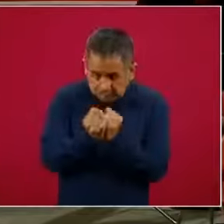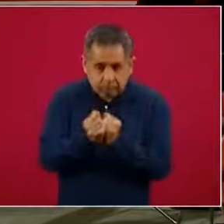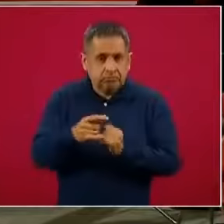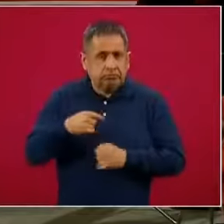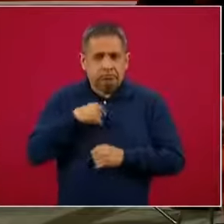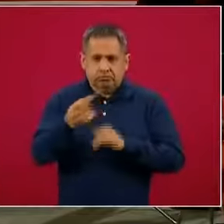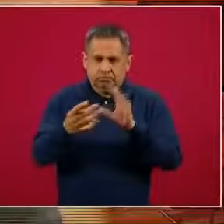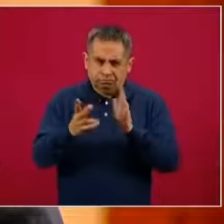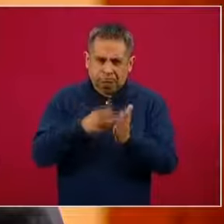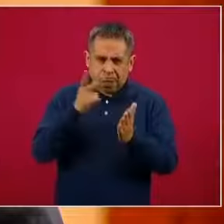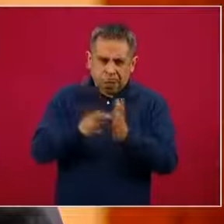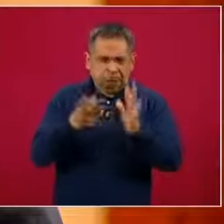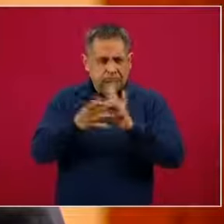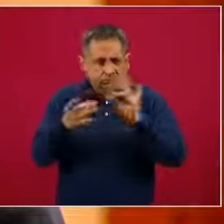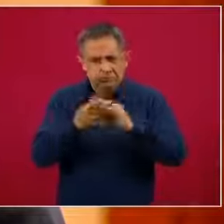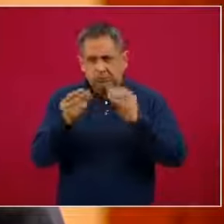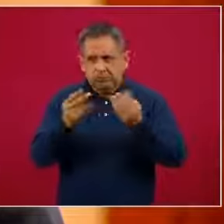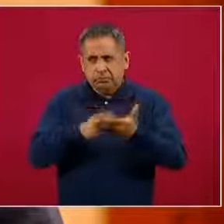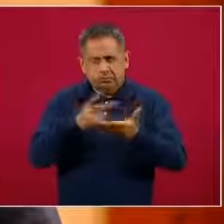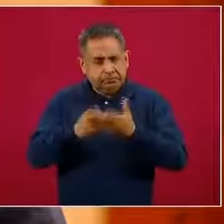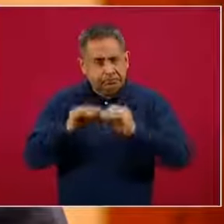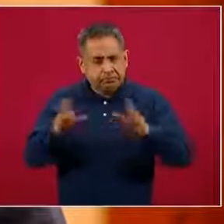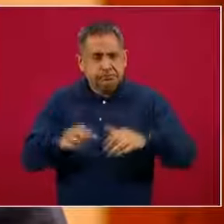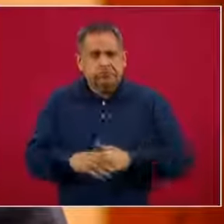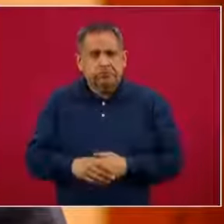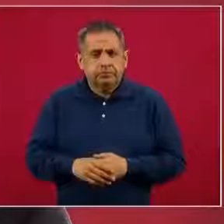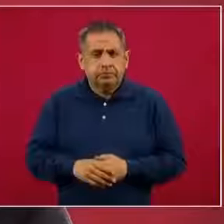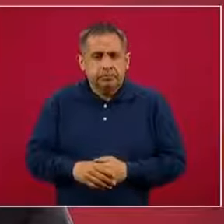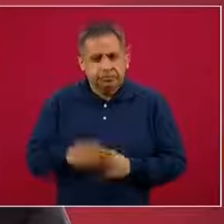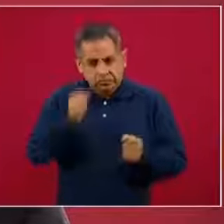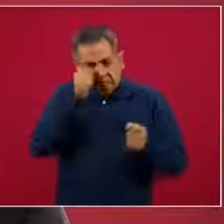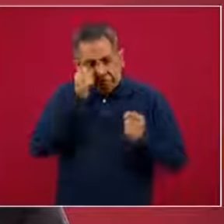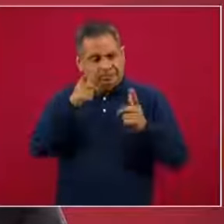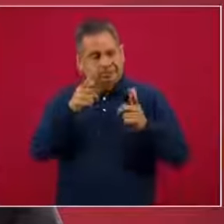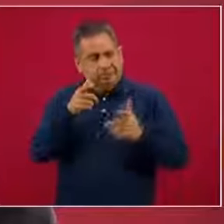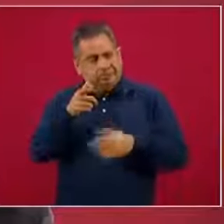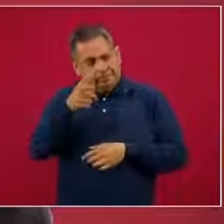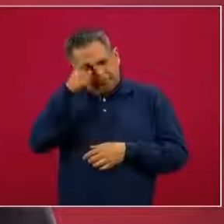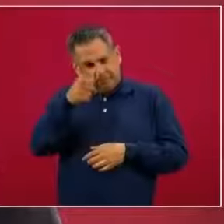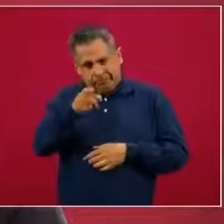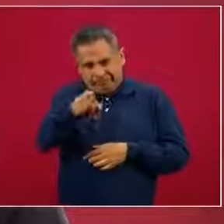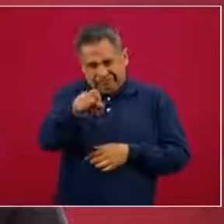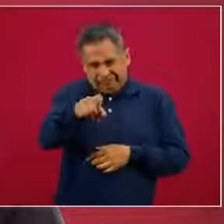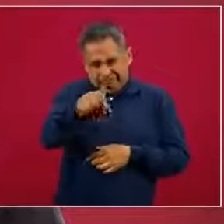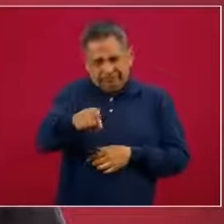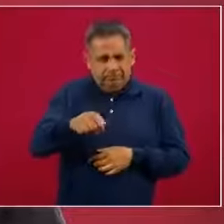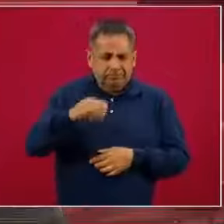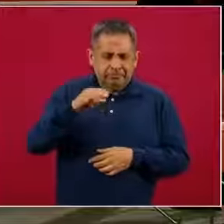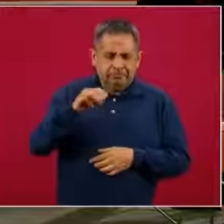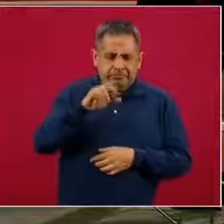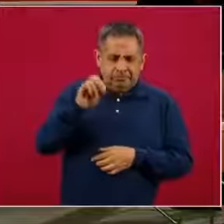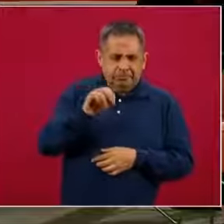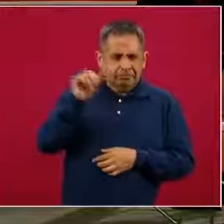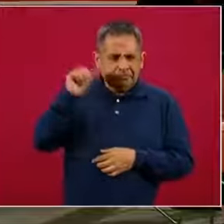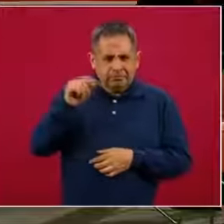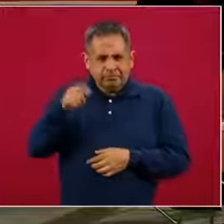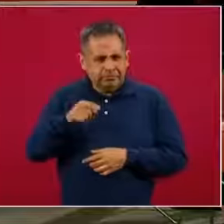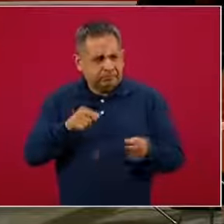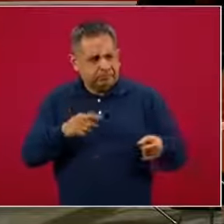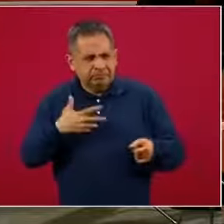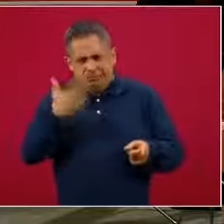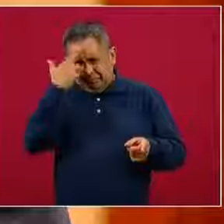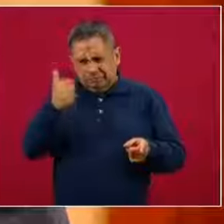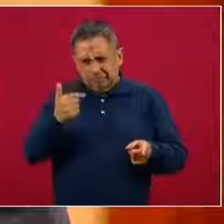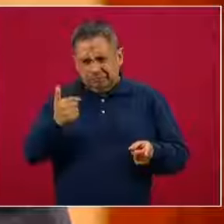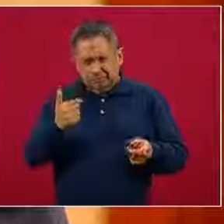explicado extensivamente. Nos llamó la atención que durante esos tiempos donde había estos señalamientos infundados,